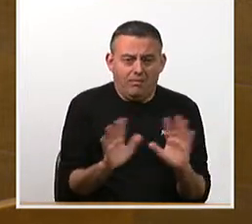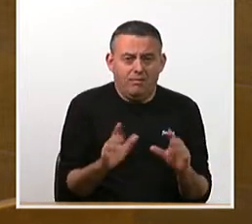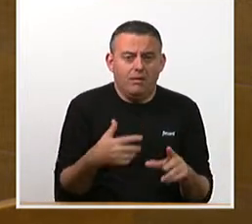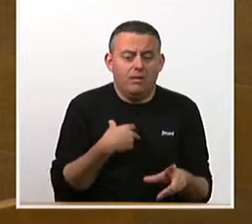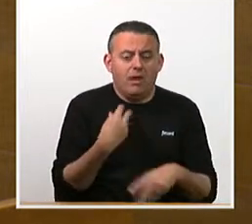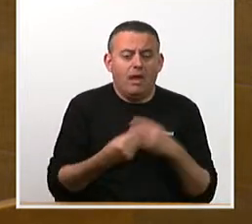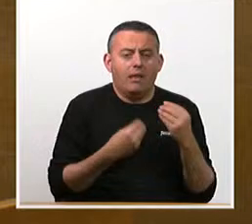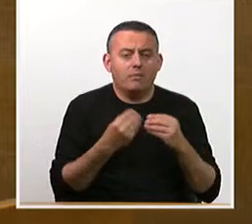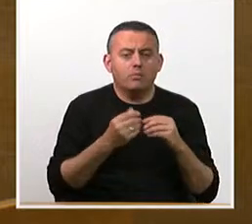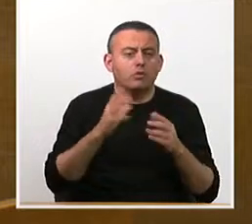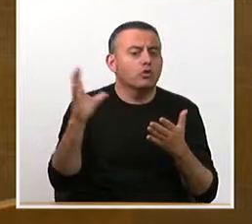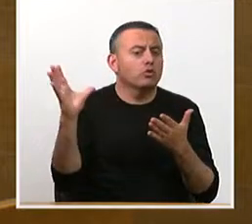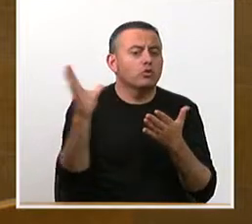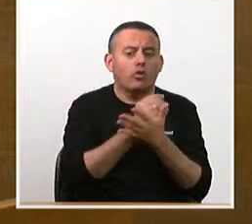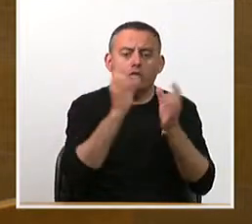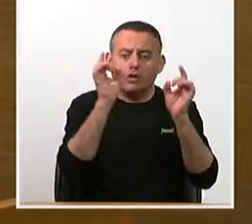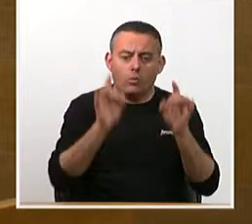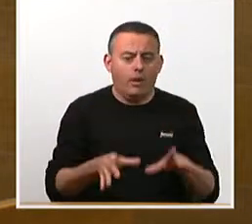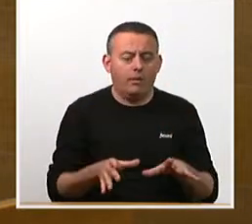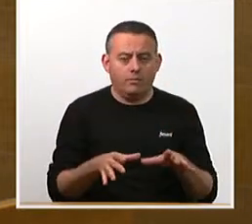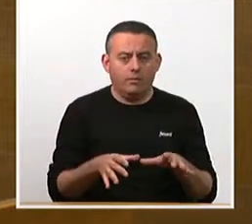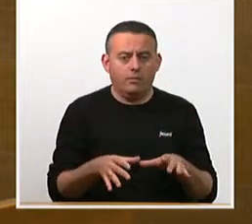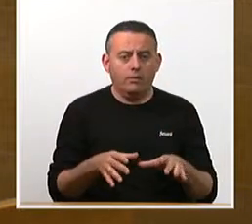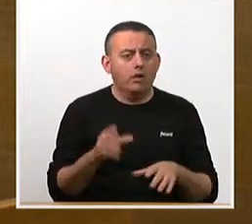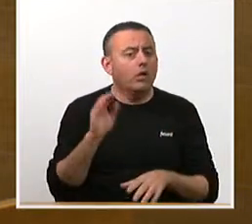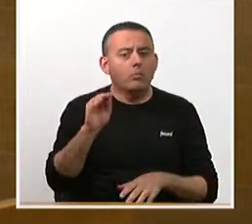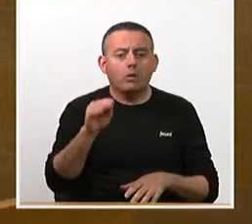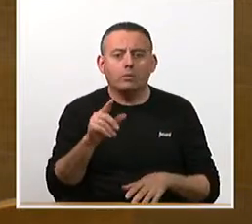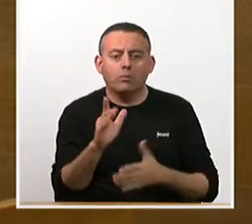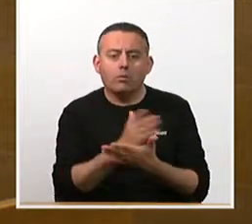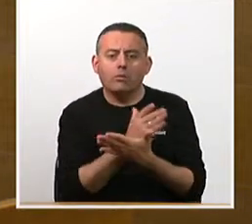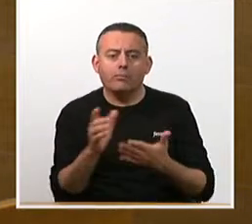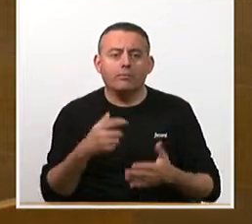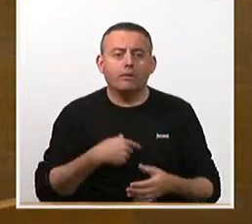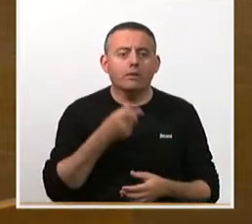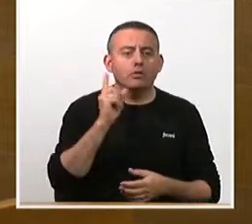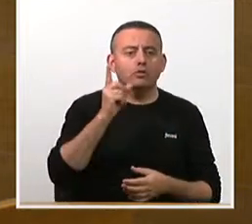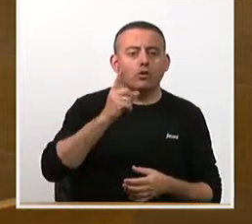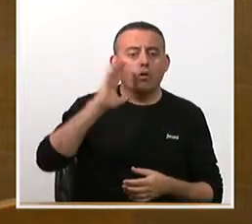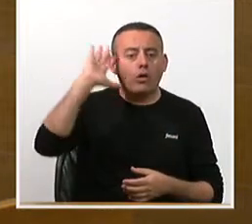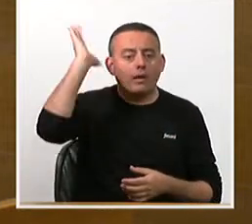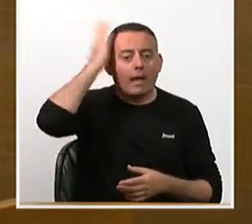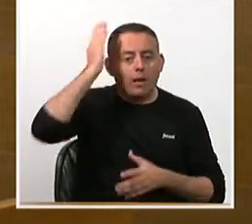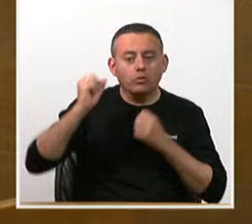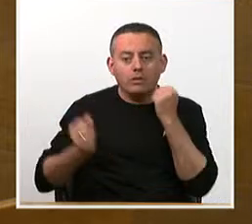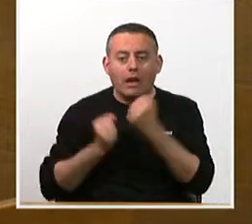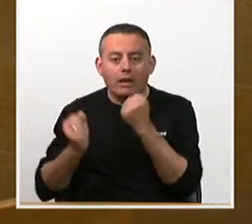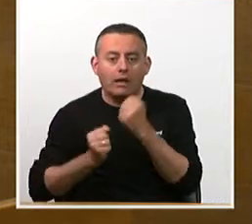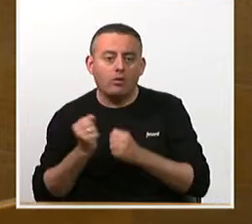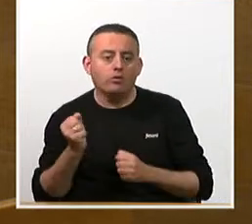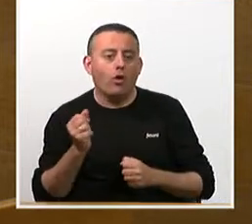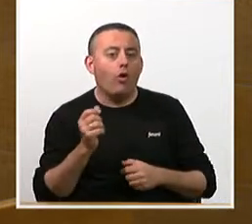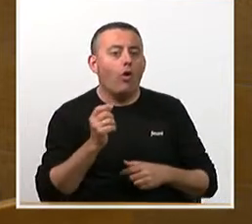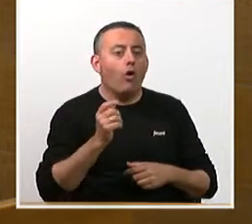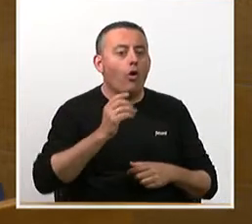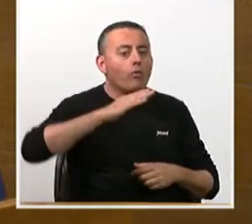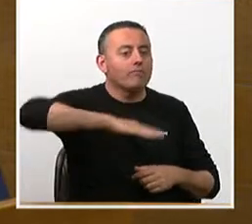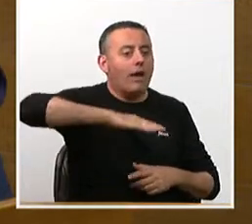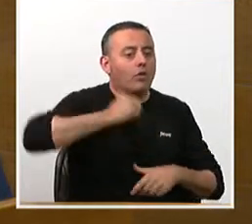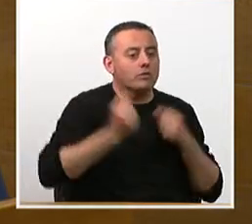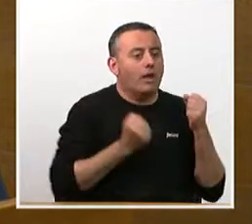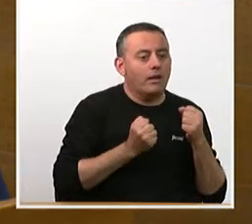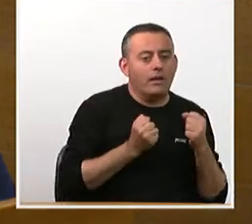discriminamos no le preguntamos Cuál es orientación sexual No hacemos carreras solo para calvos o solo para para bajitos o altos Pero esto es